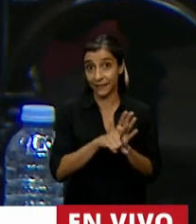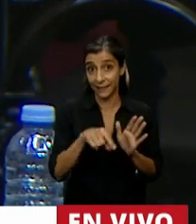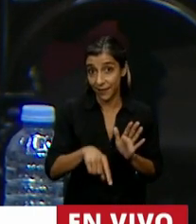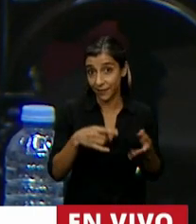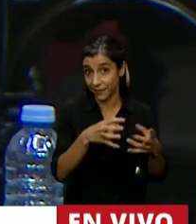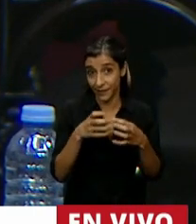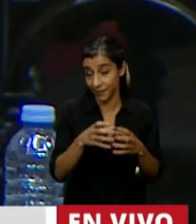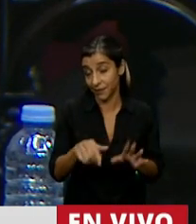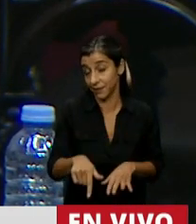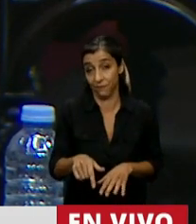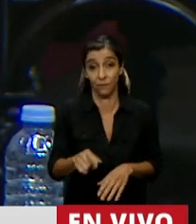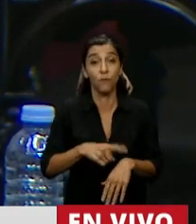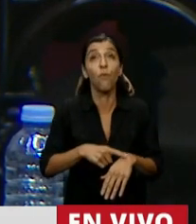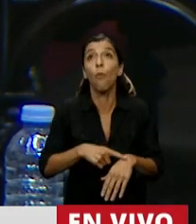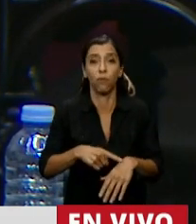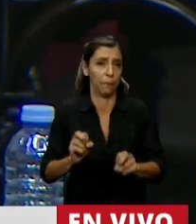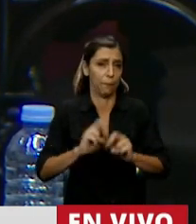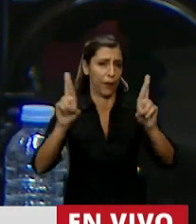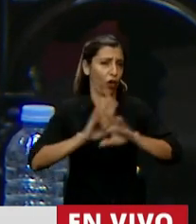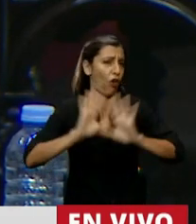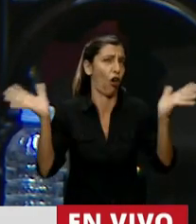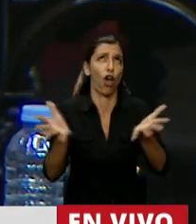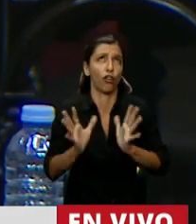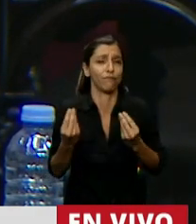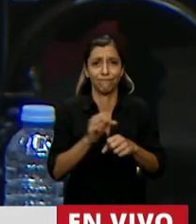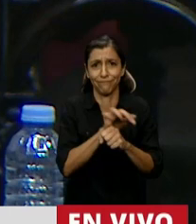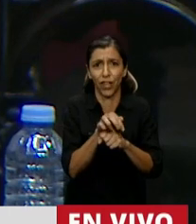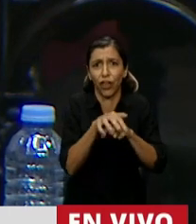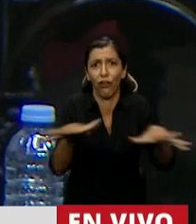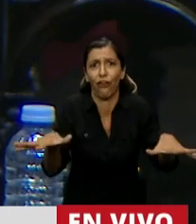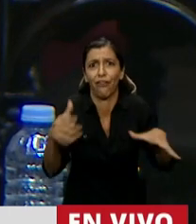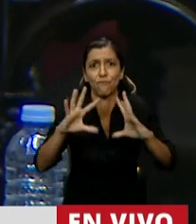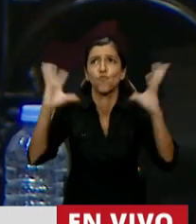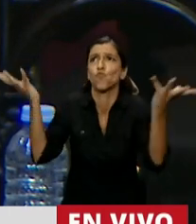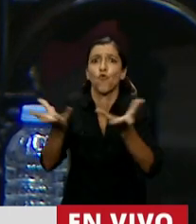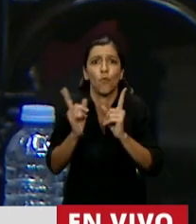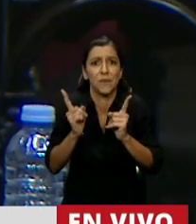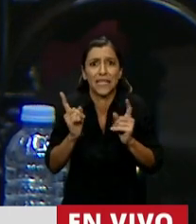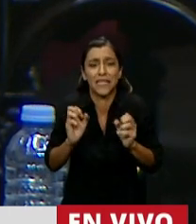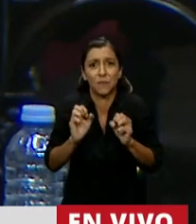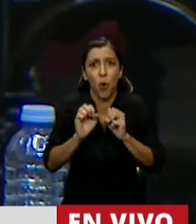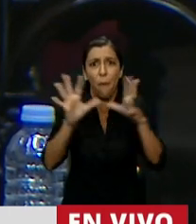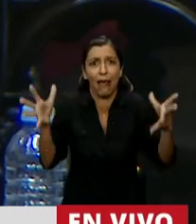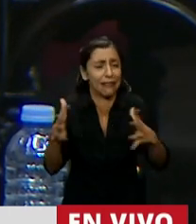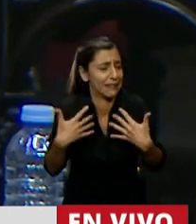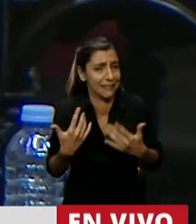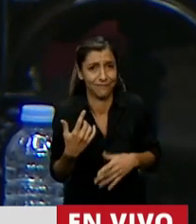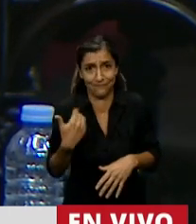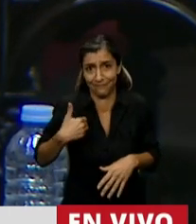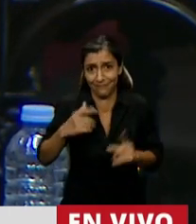ley la pandemia del cob y 19 que azota el mundo y que la argentina no ha sido la